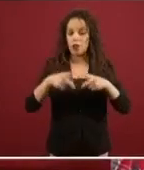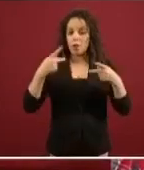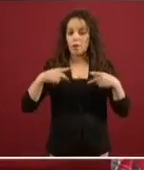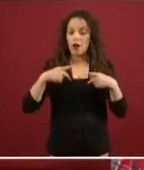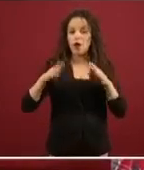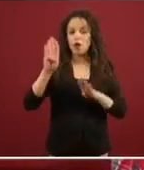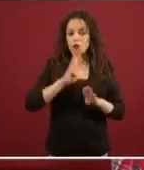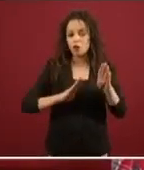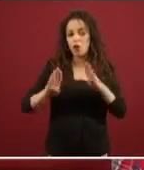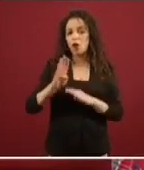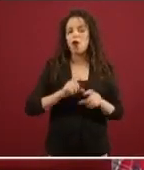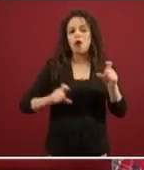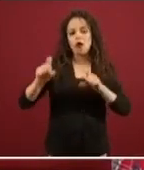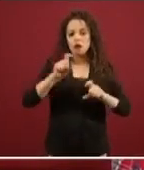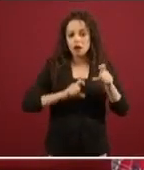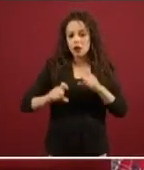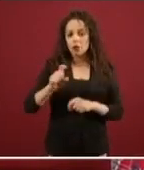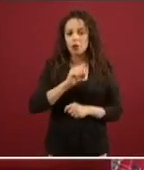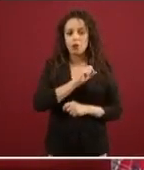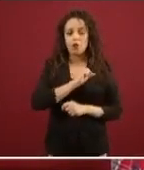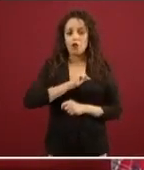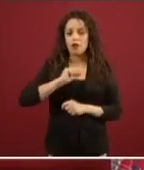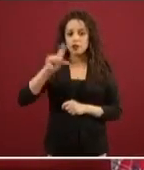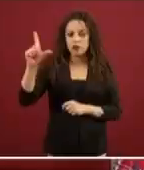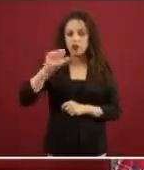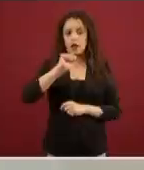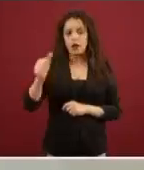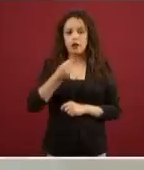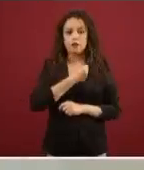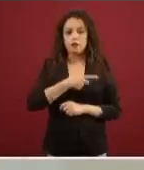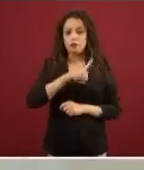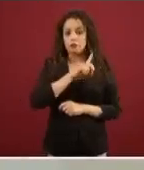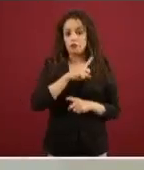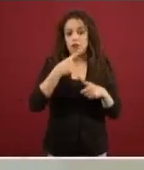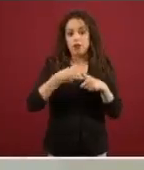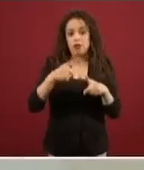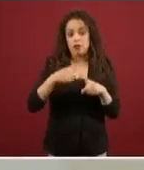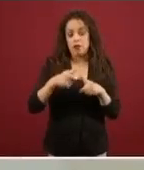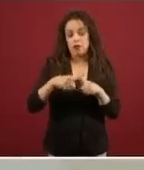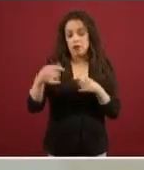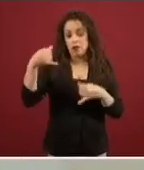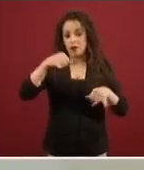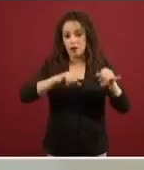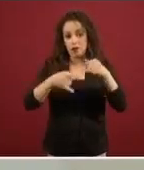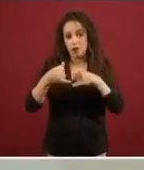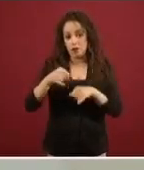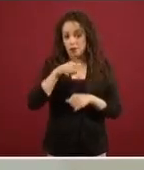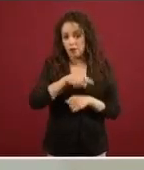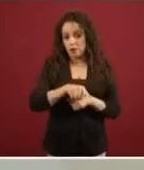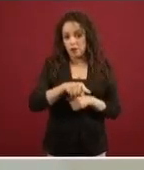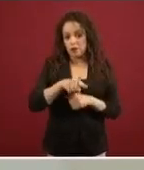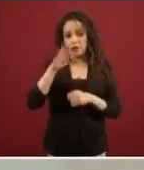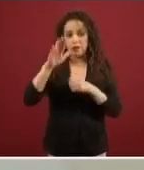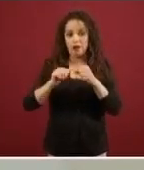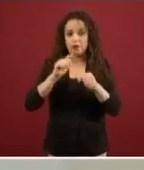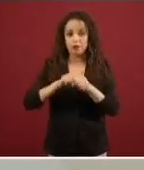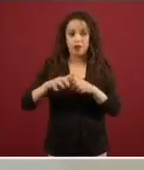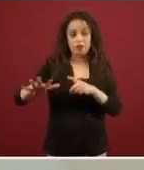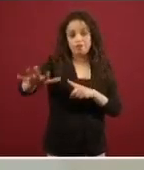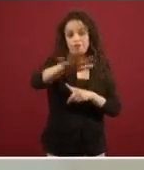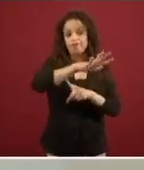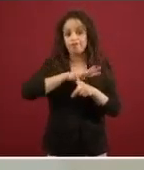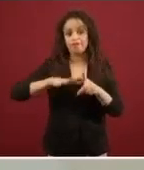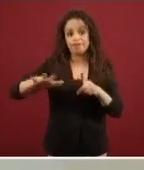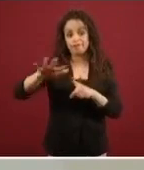los profesionales de la salud que están en los laboratorios en los diferentes laboratorios de la Red Nacional de Laboratorios de Salud